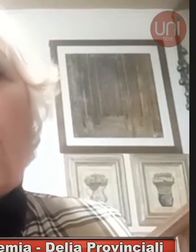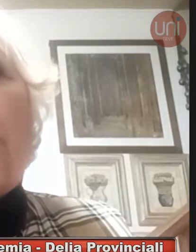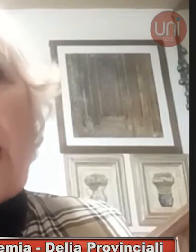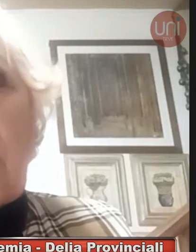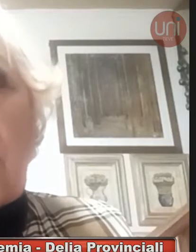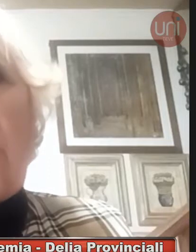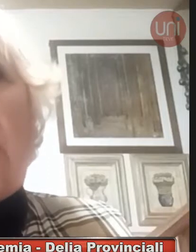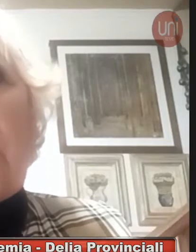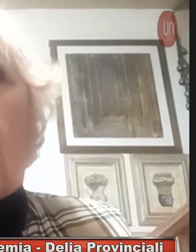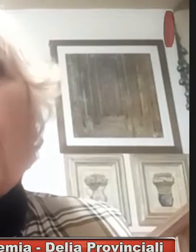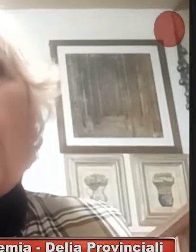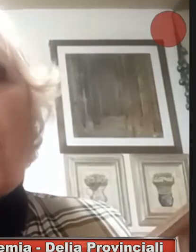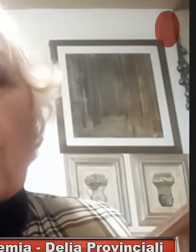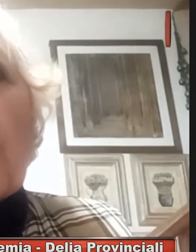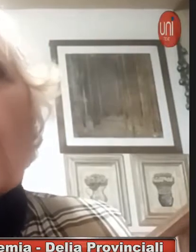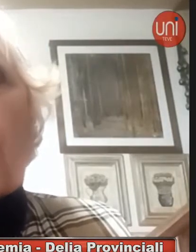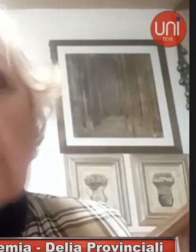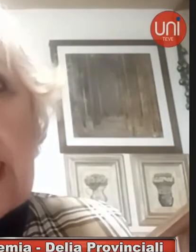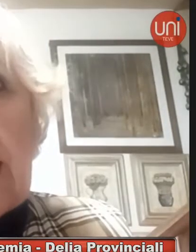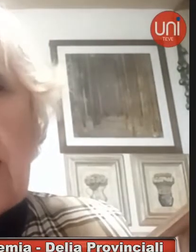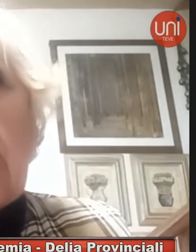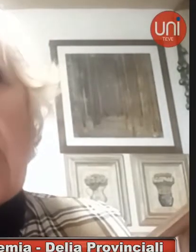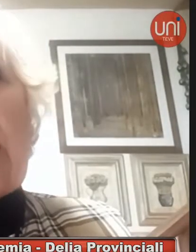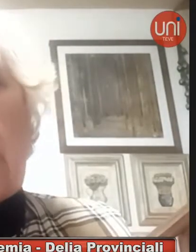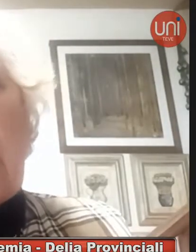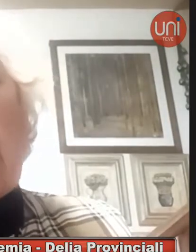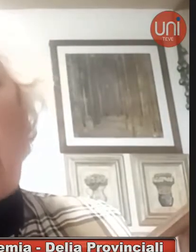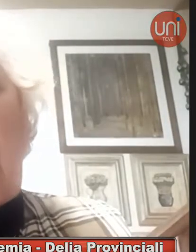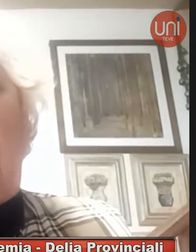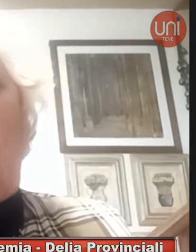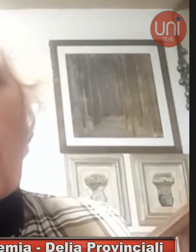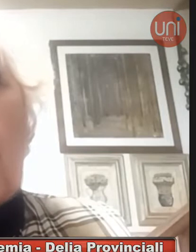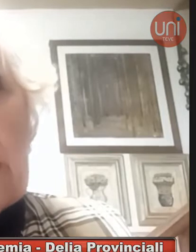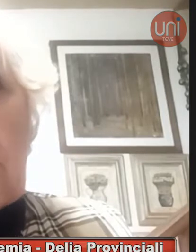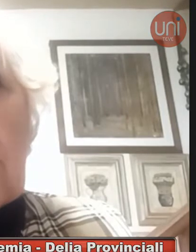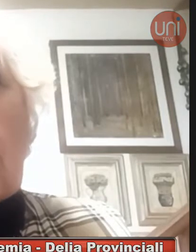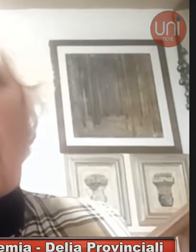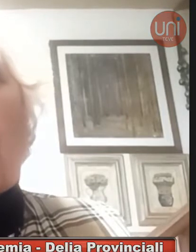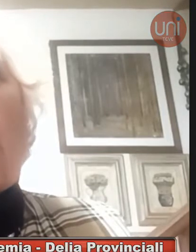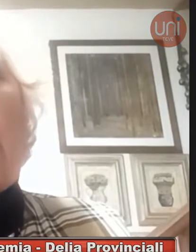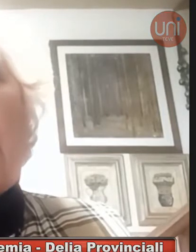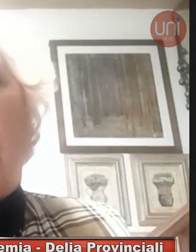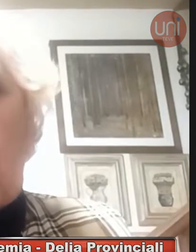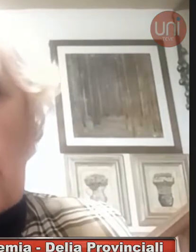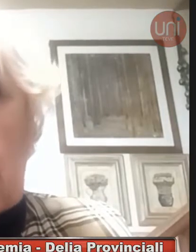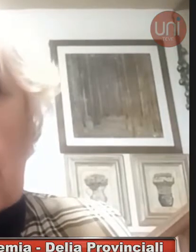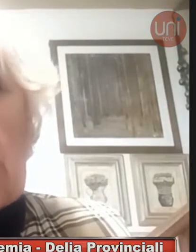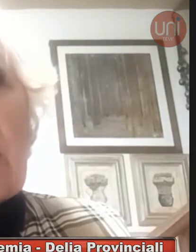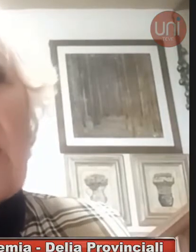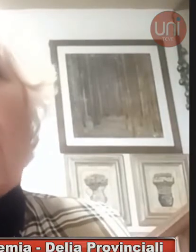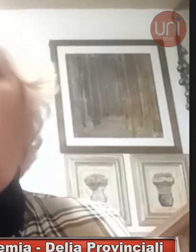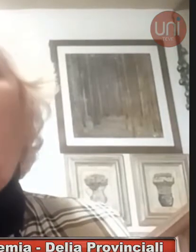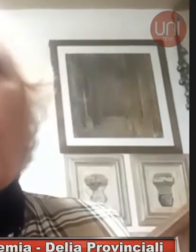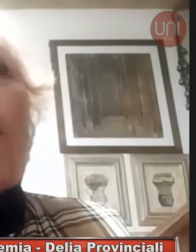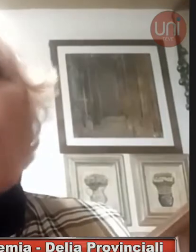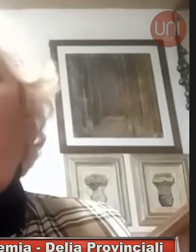cuidado. Y esto es una función social que llevan a cabo nuestros docentes, nuestros directivos,